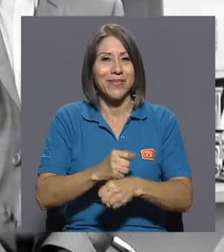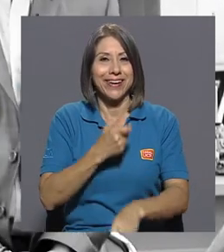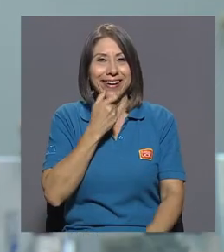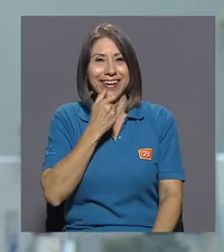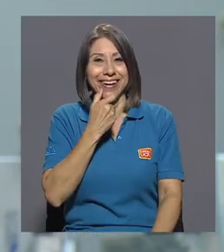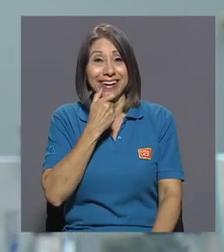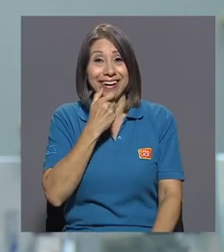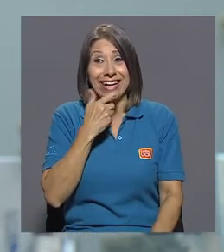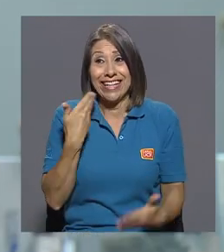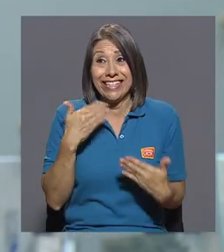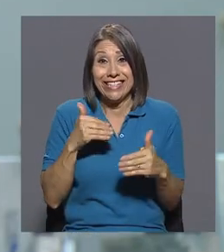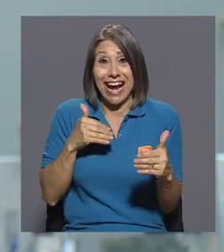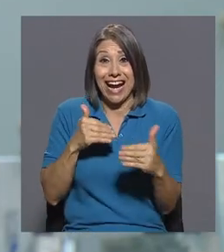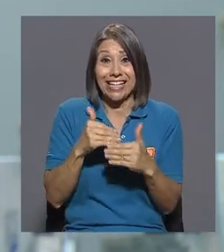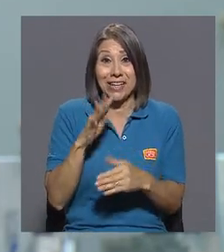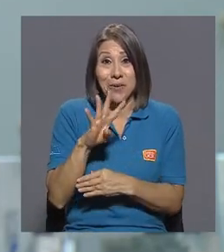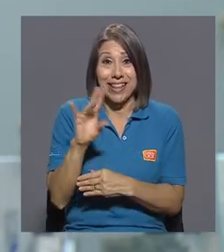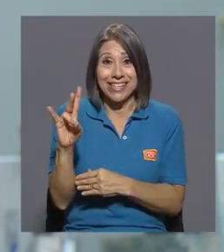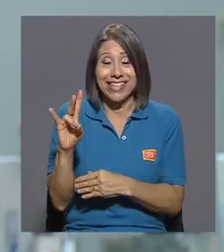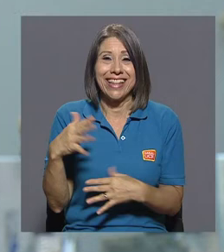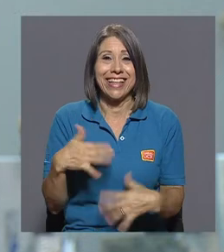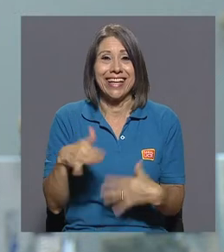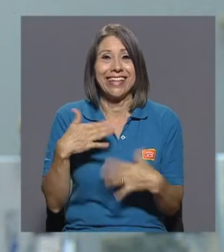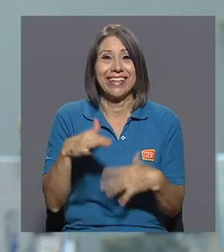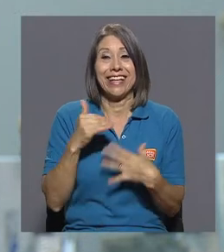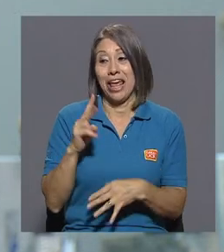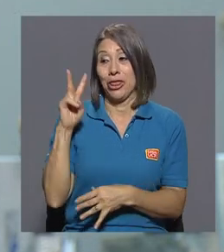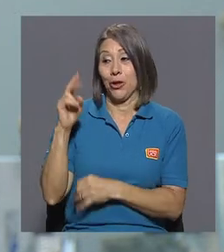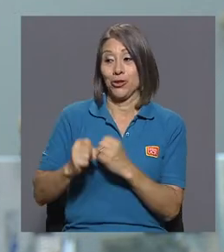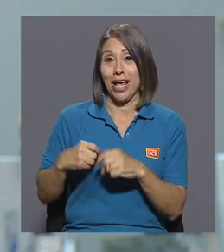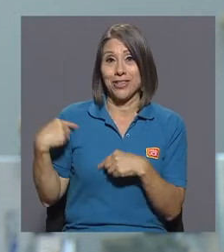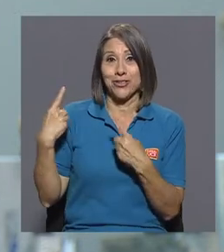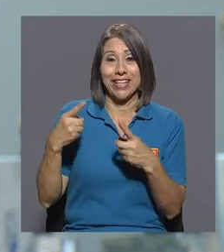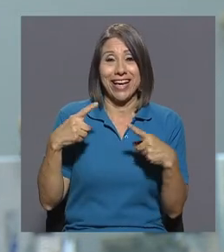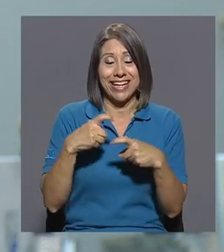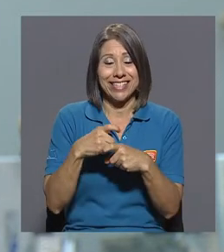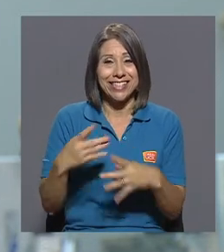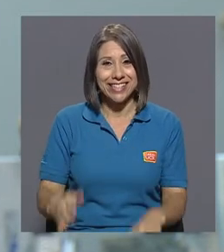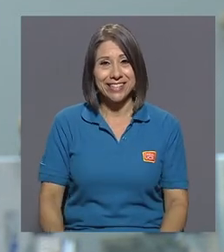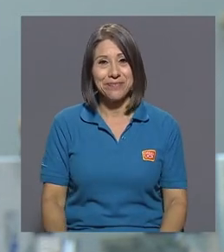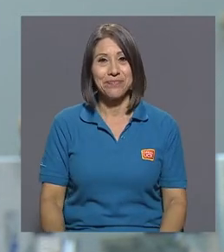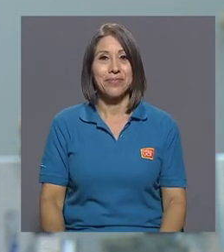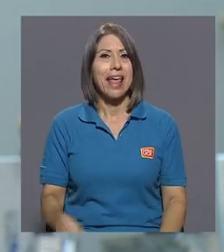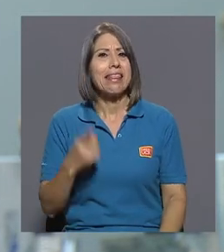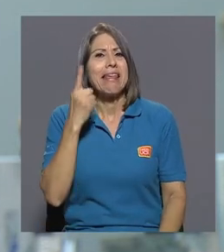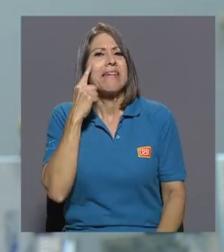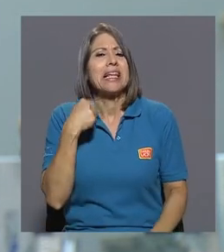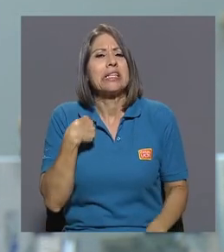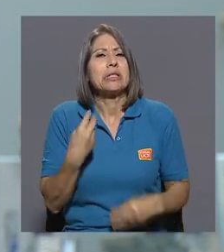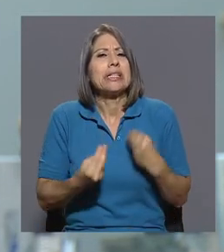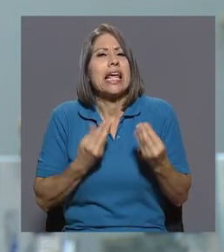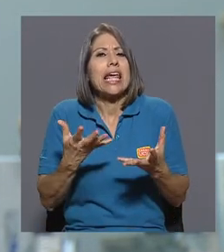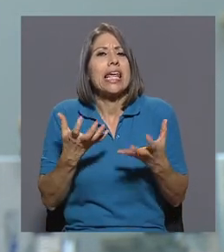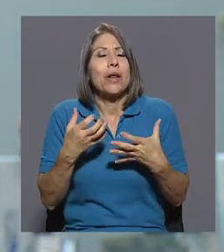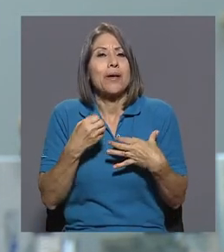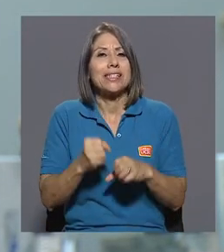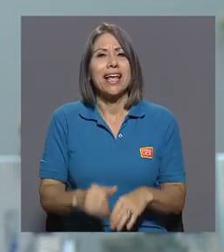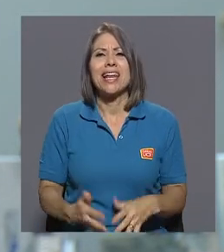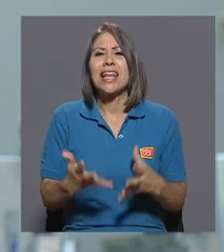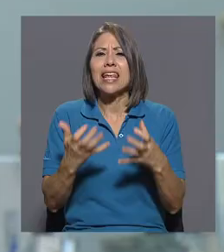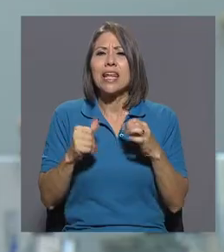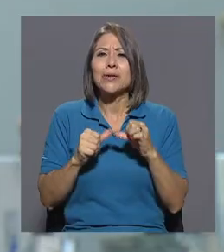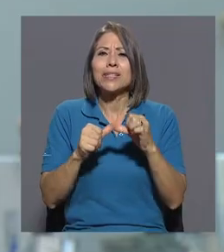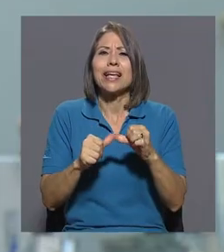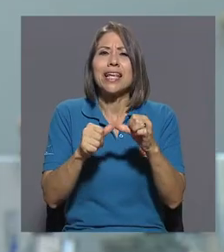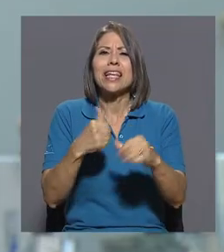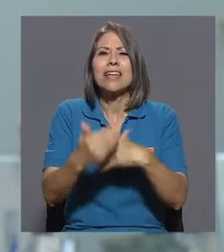para 47, ha sido 2 años de crisis, de ver qué quiero hacer, qué quiero seguir desarrollando